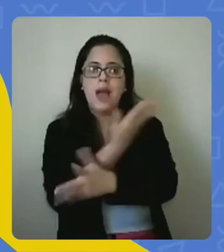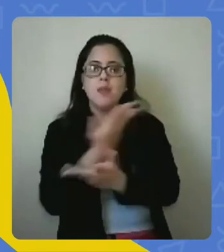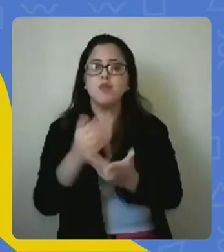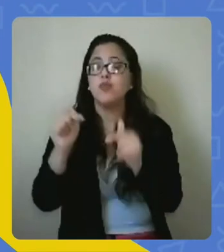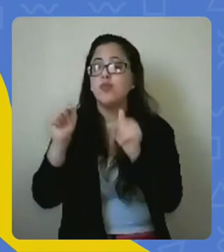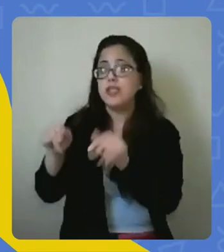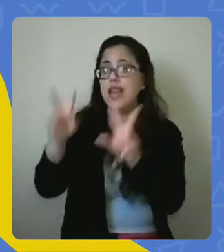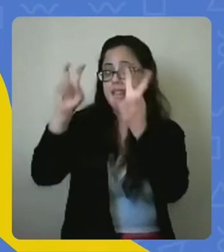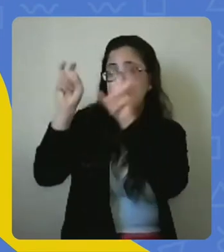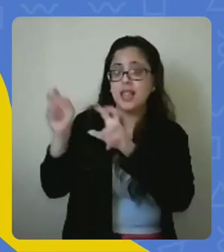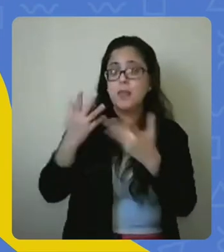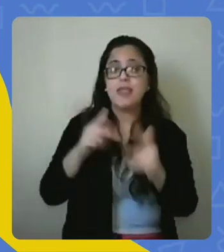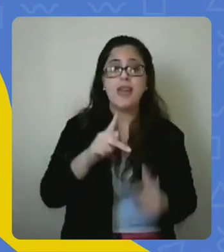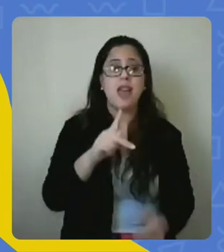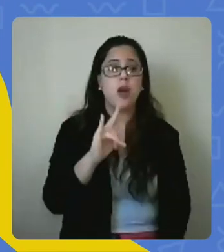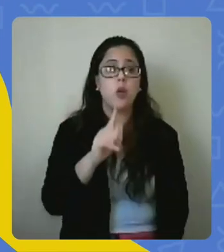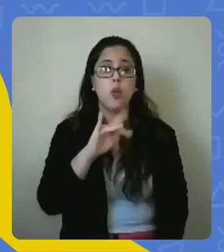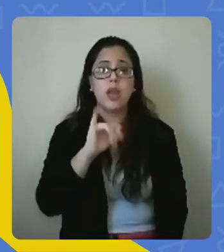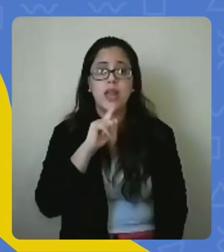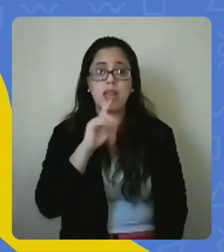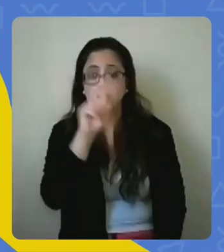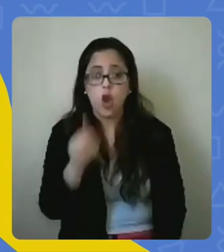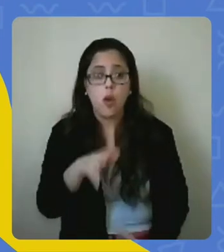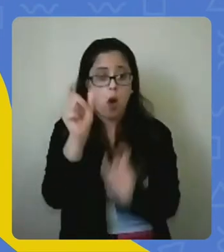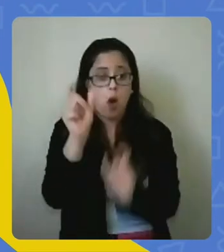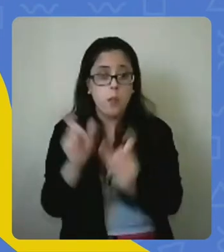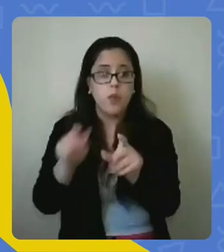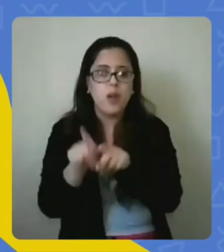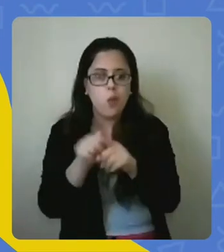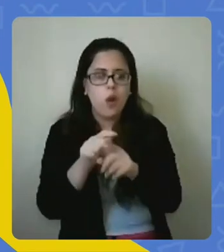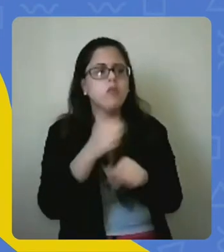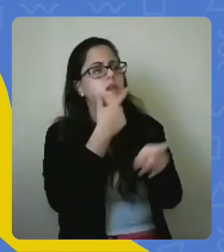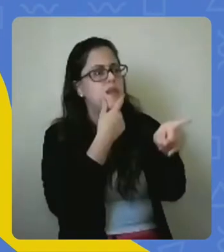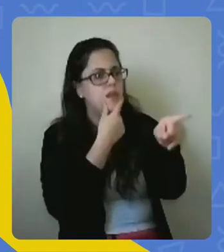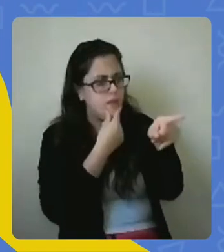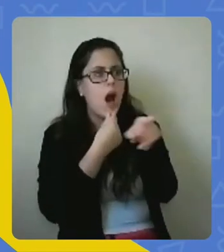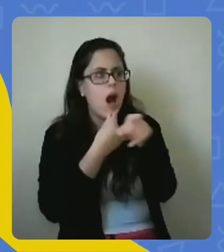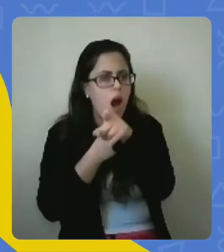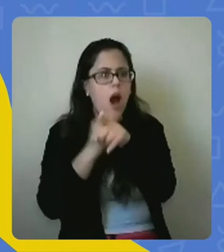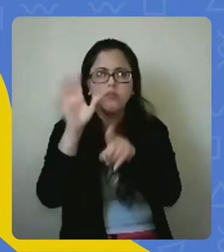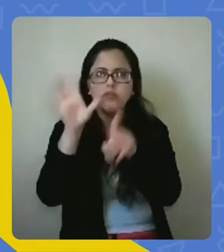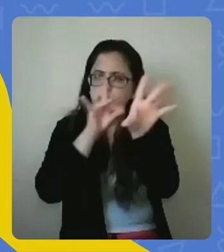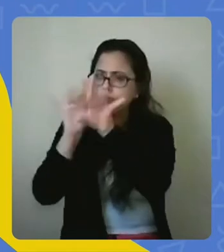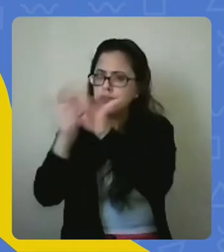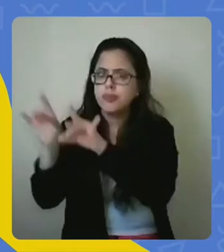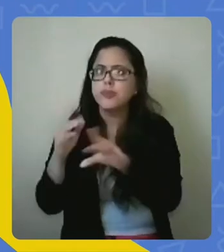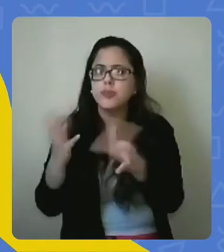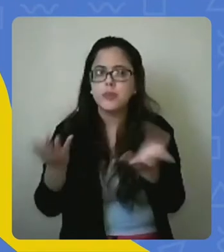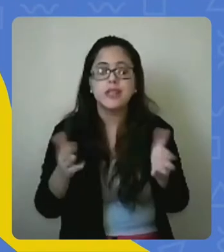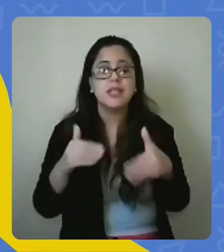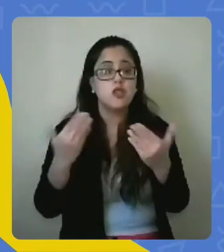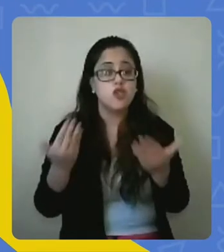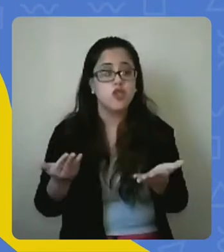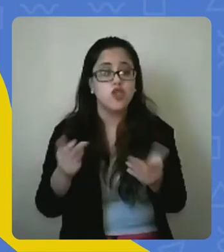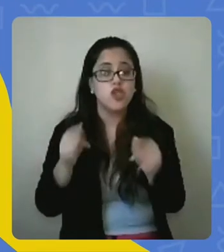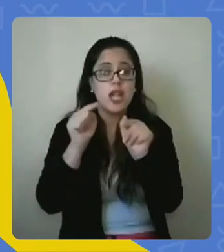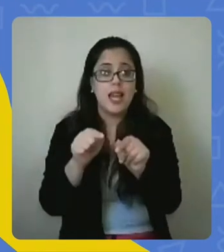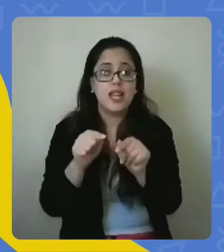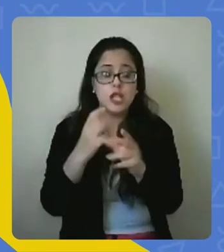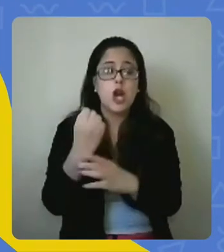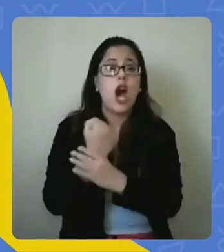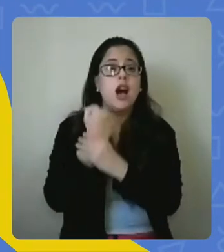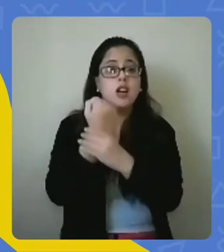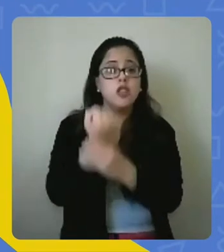los cuquitos como personajes es que son fácil de identificarse los chicos, entonces eso los ayuda a que se